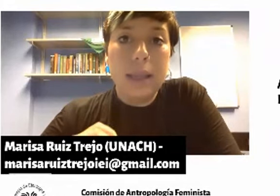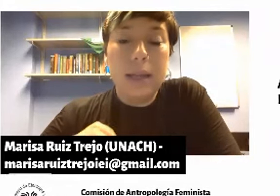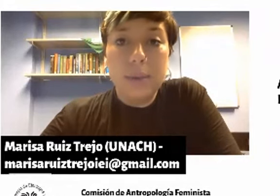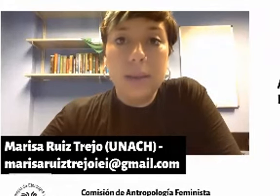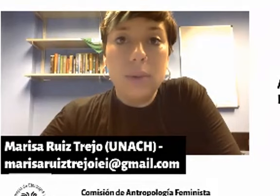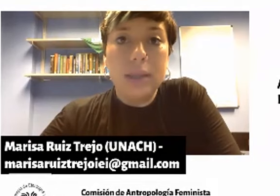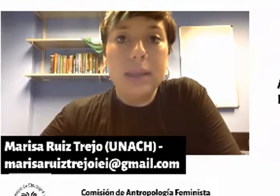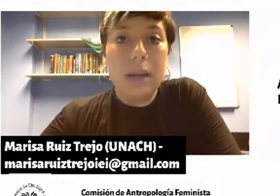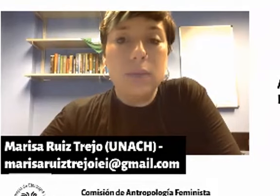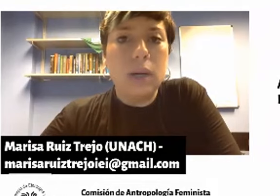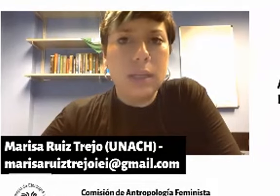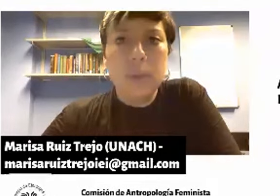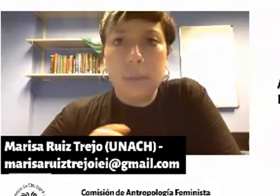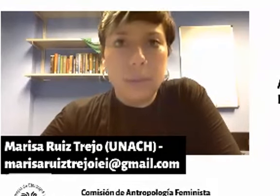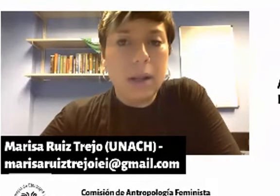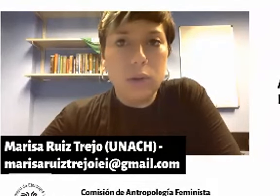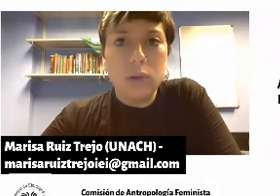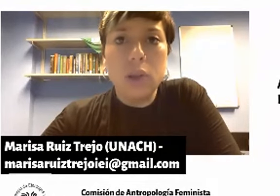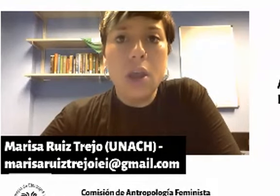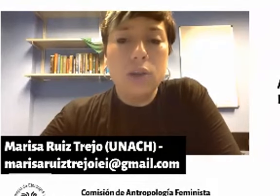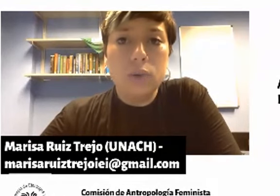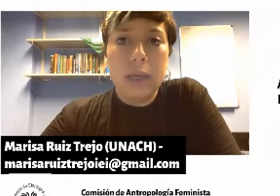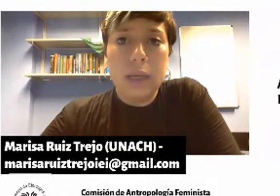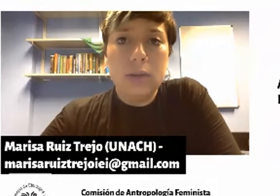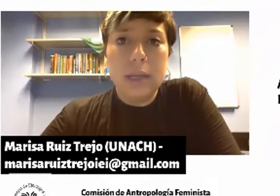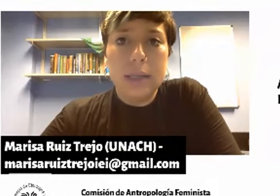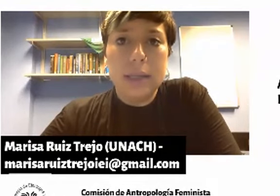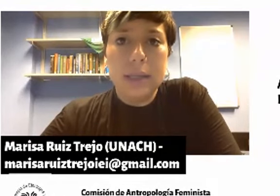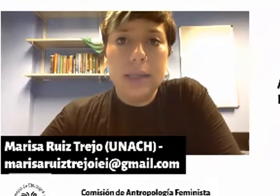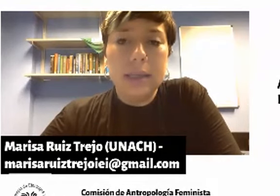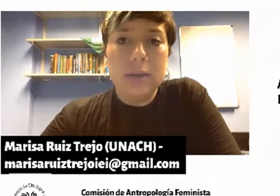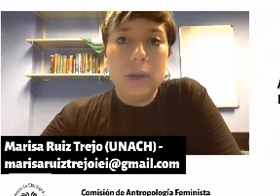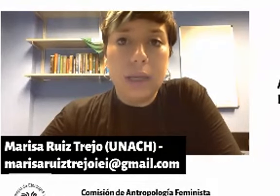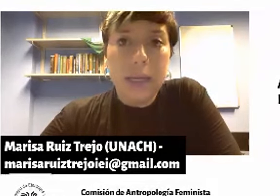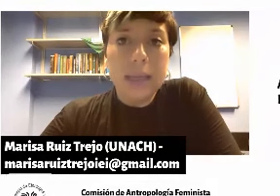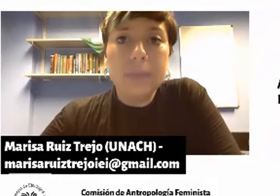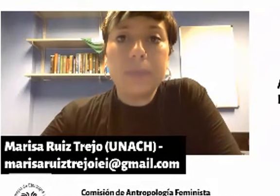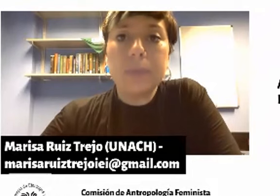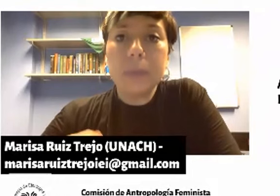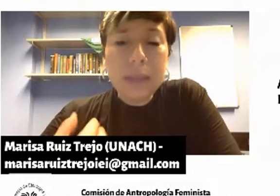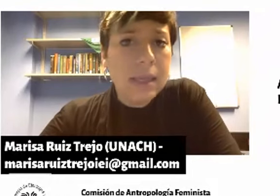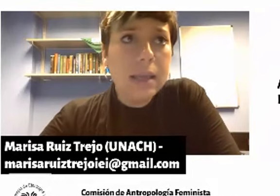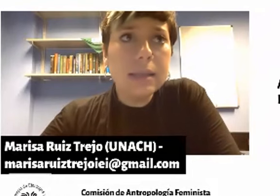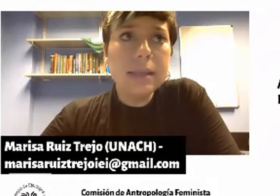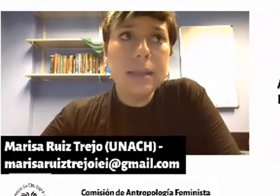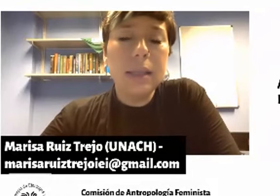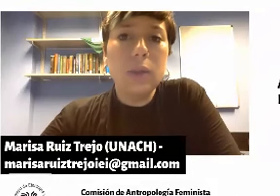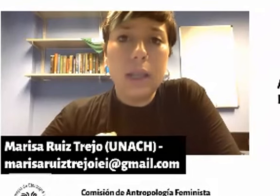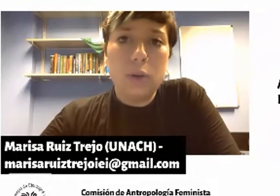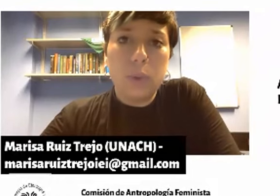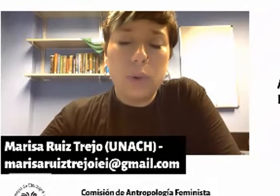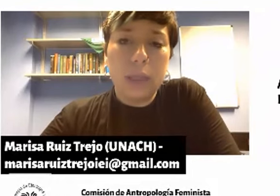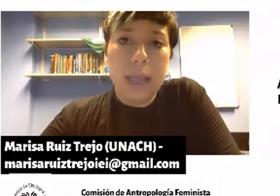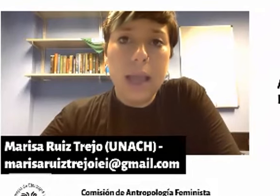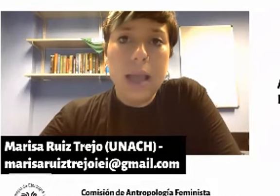a una vida libre de violencia para las mujeres, pero también para otros sujetos de las disidencias sexogenéricas. Y en ese sentido,